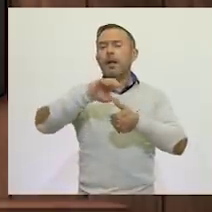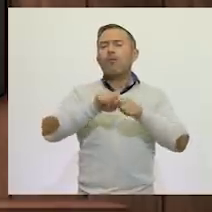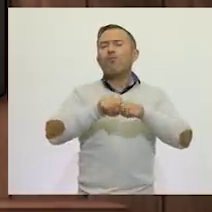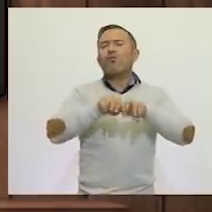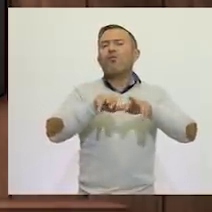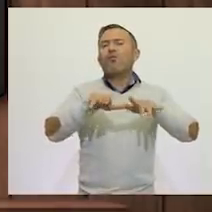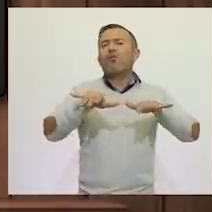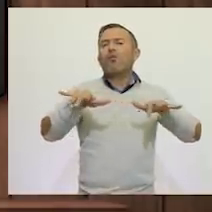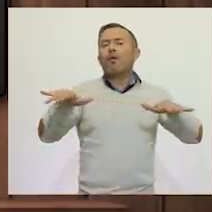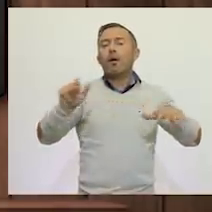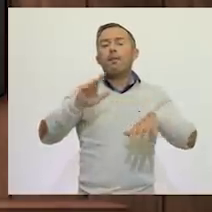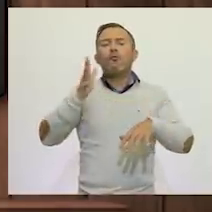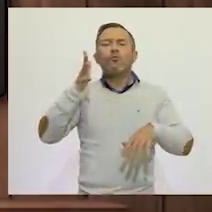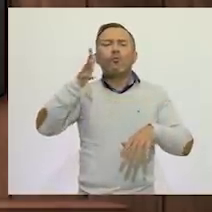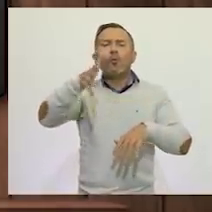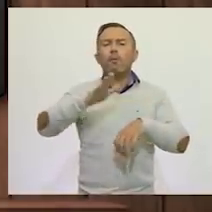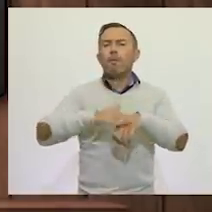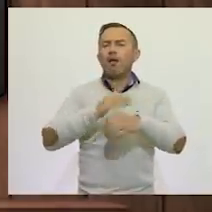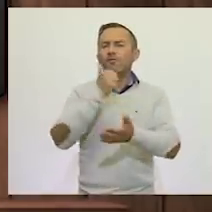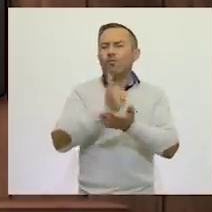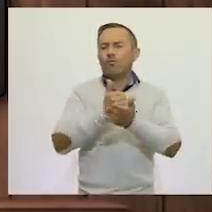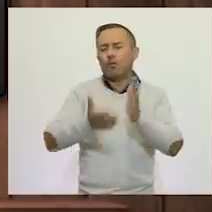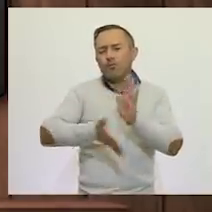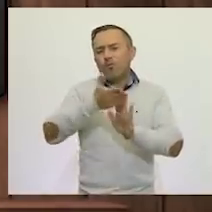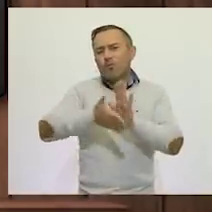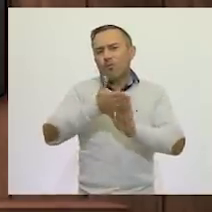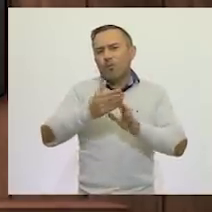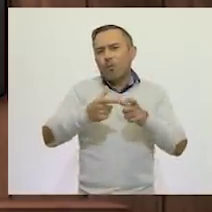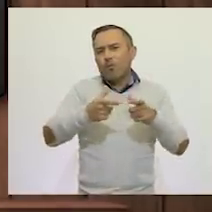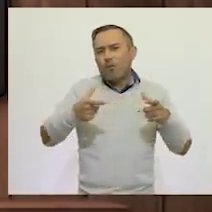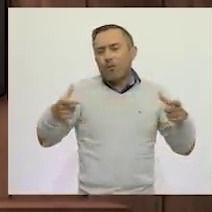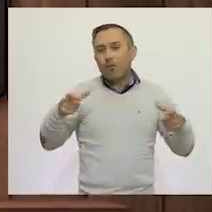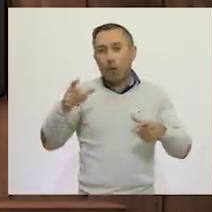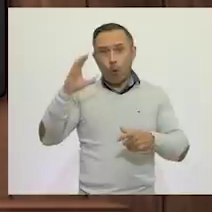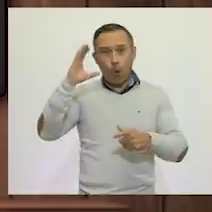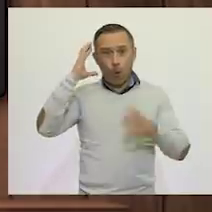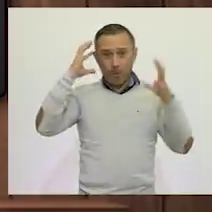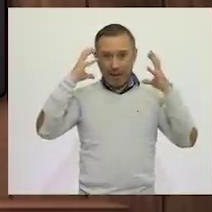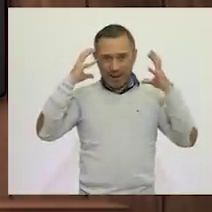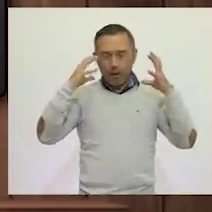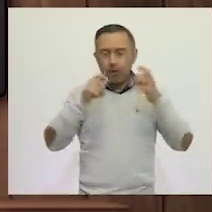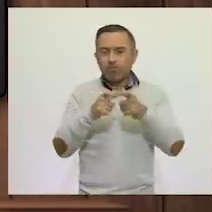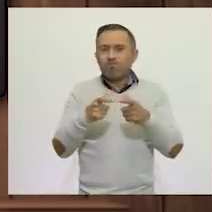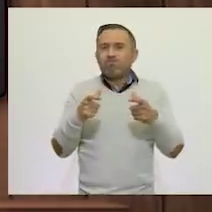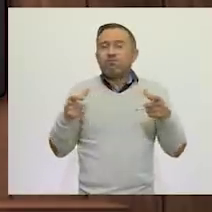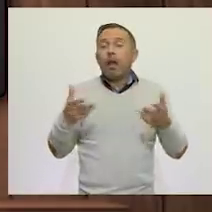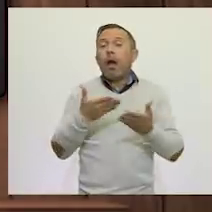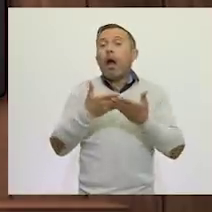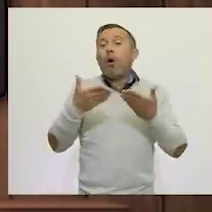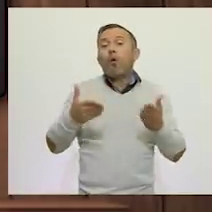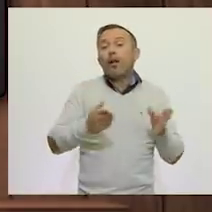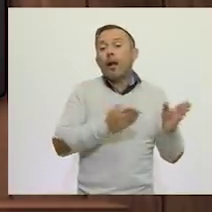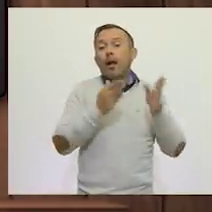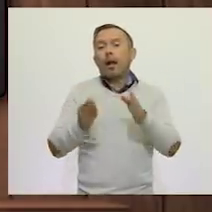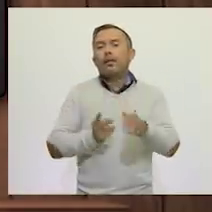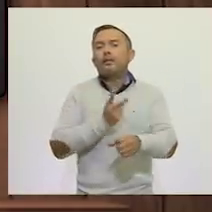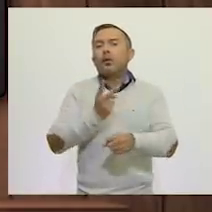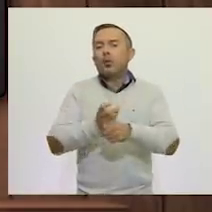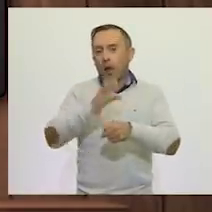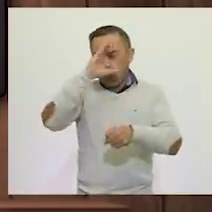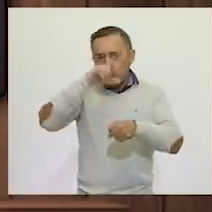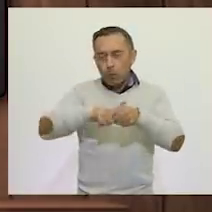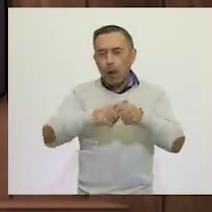construcción de los grandes asentamientos y el apogeo de los olmecas. Ahora, la historia continúa en el florecimiento cultural,